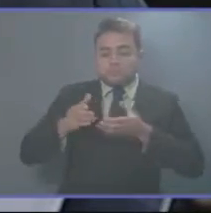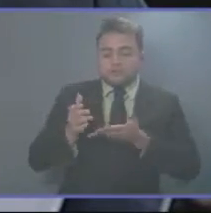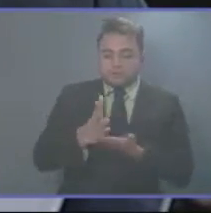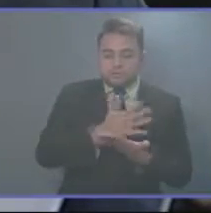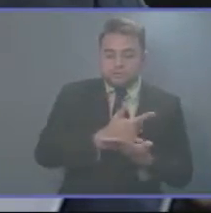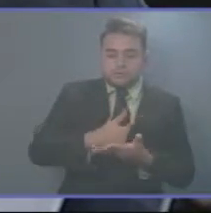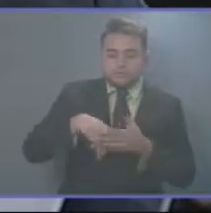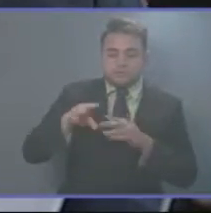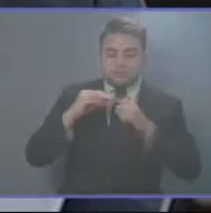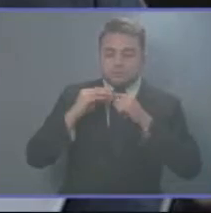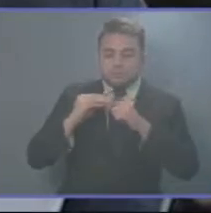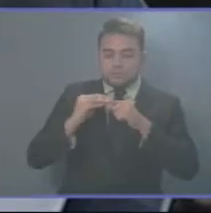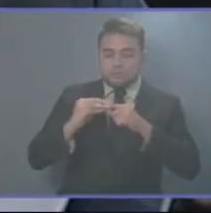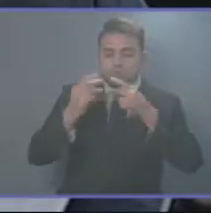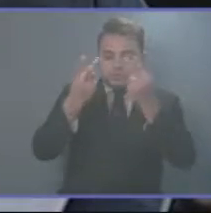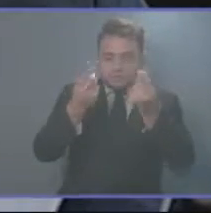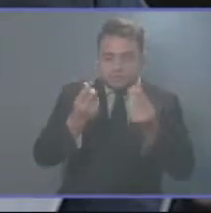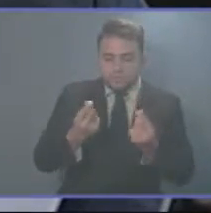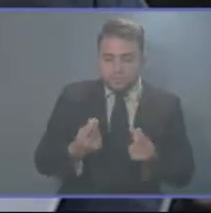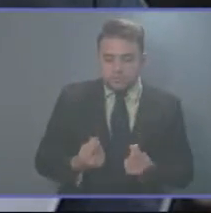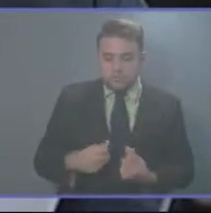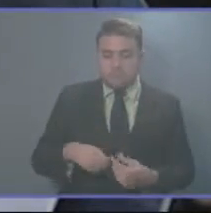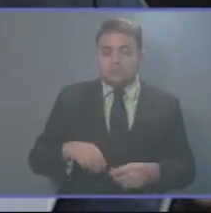Presupuesto se refiere al expediente número